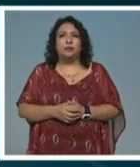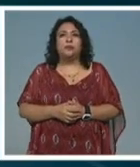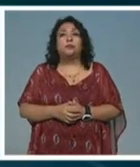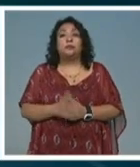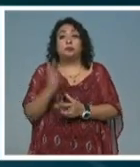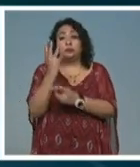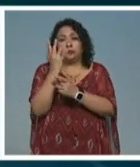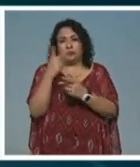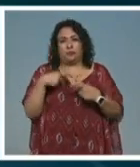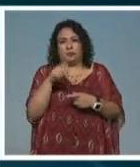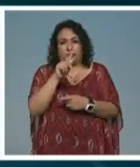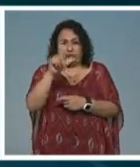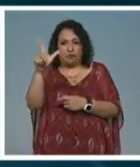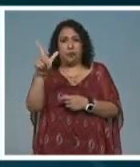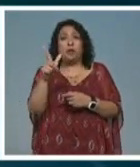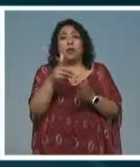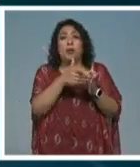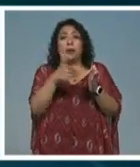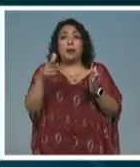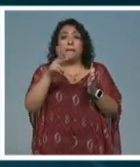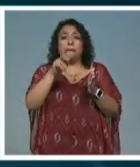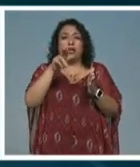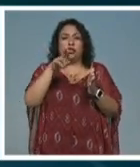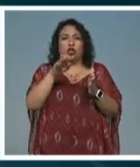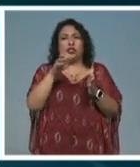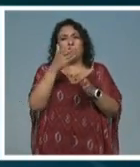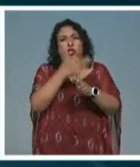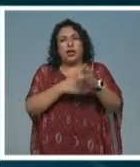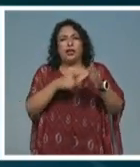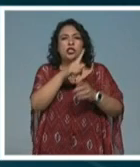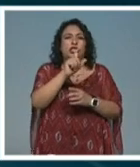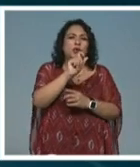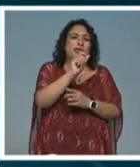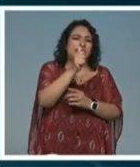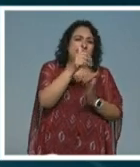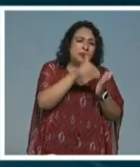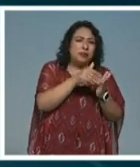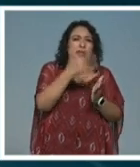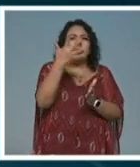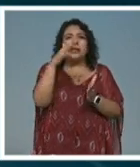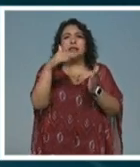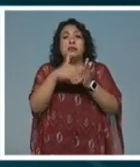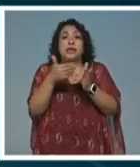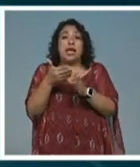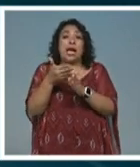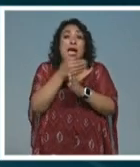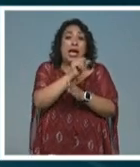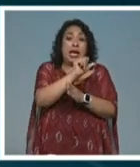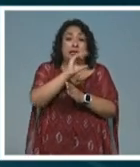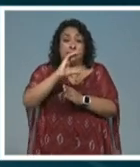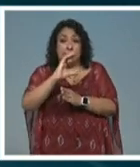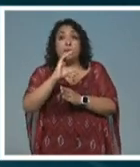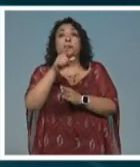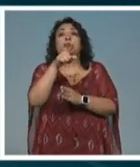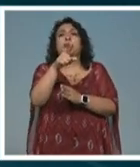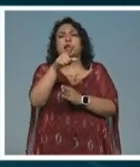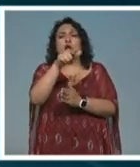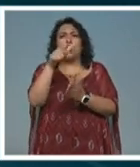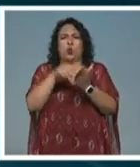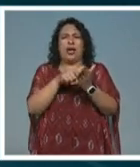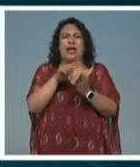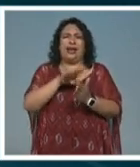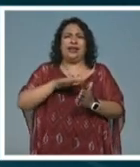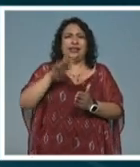De acuerdo con los especialistas, durante el Pleistoceno tardío, entre el 126.000 y 10.000 antes de nuestra era, las inmediaciones de Santa Lucía